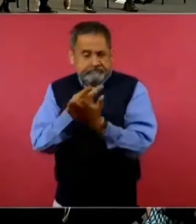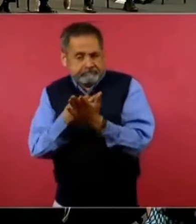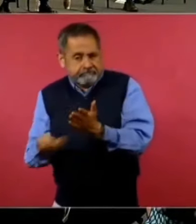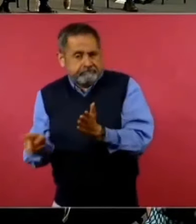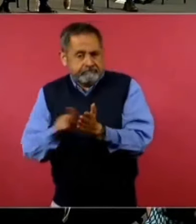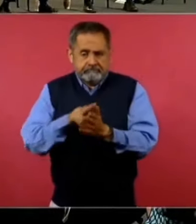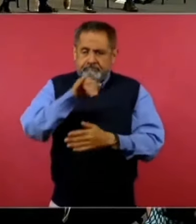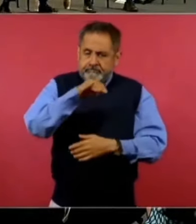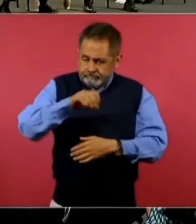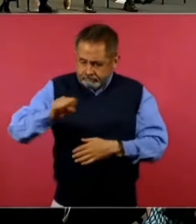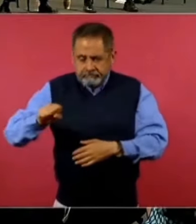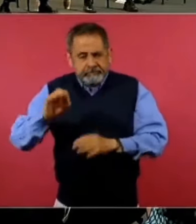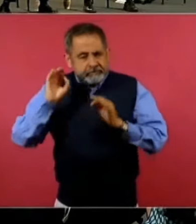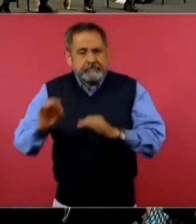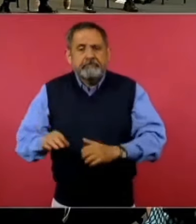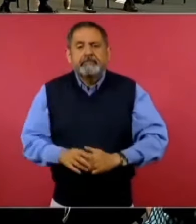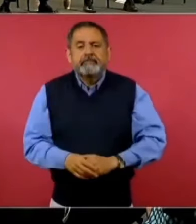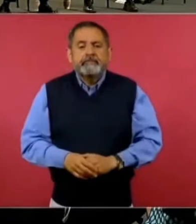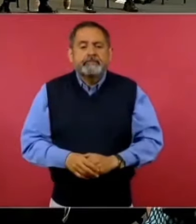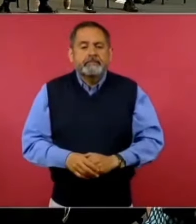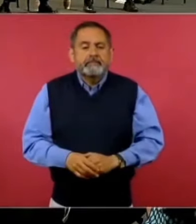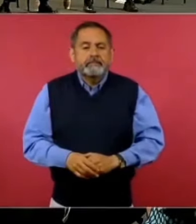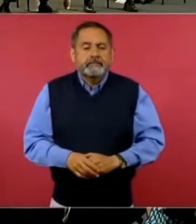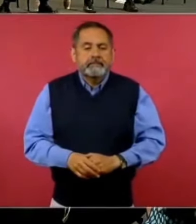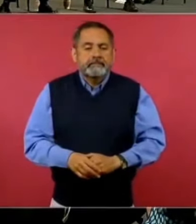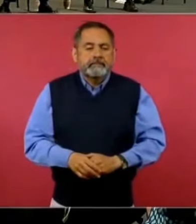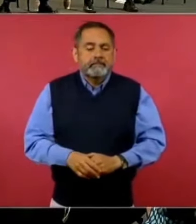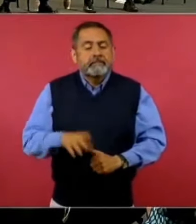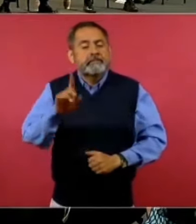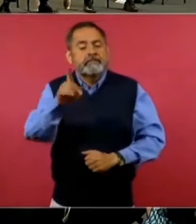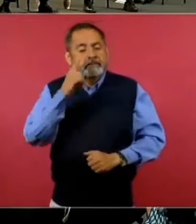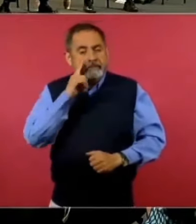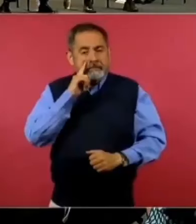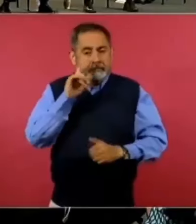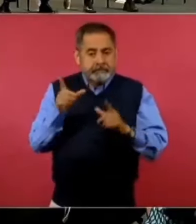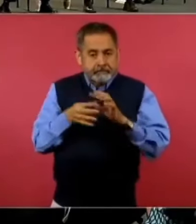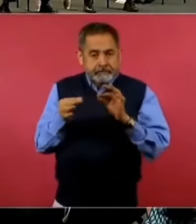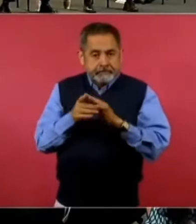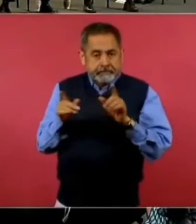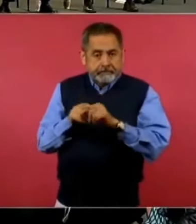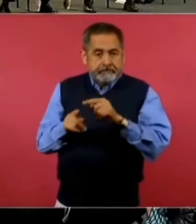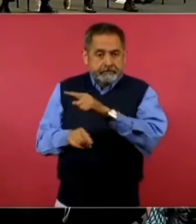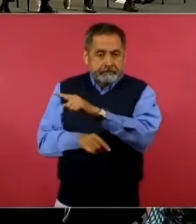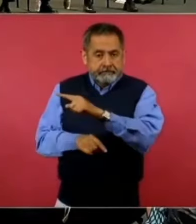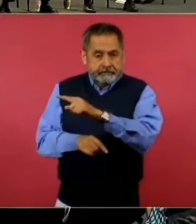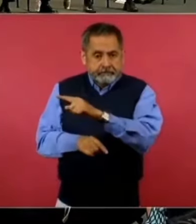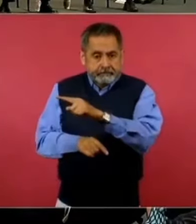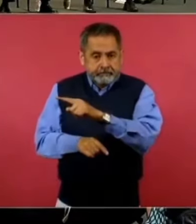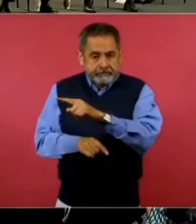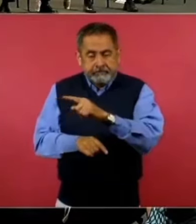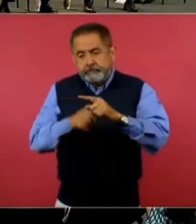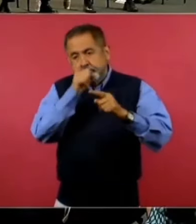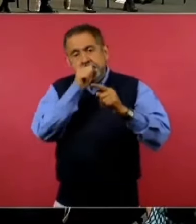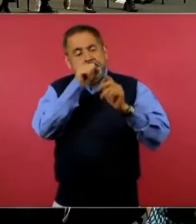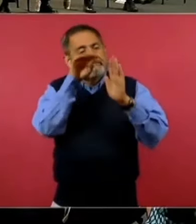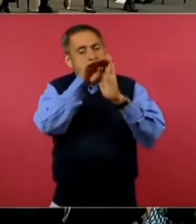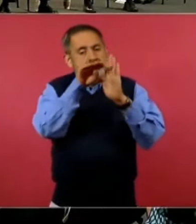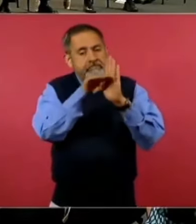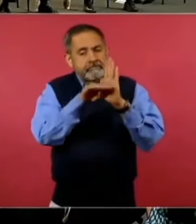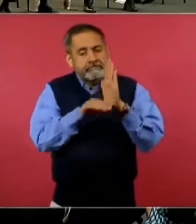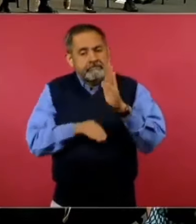y eh Por último bueno perdón nada más muy rápido aquí están las categorías de lo que se